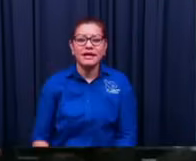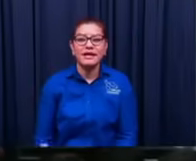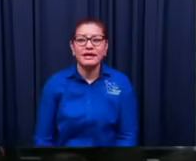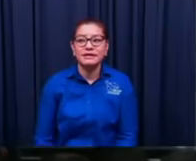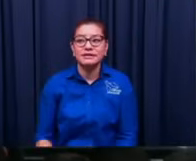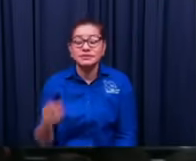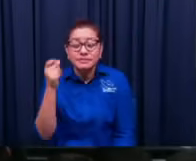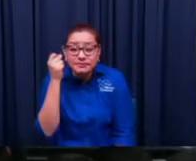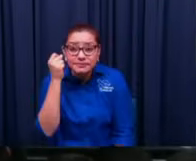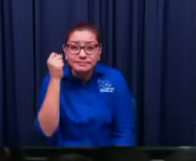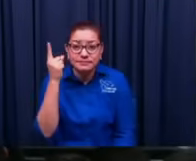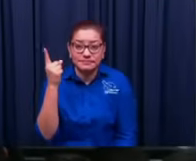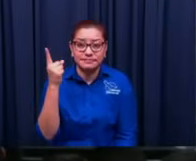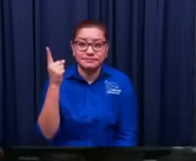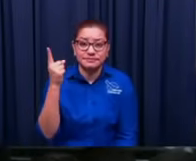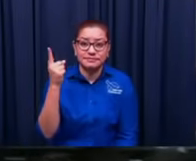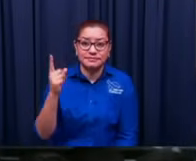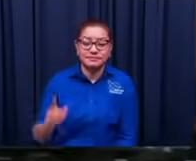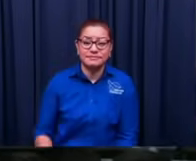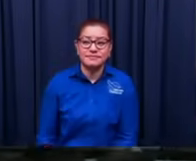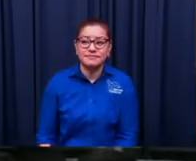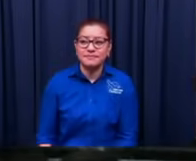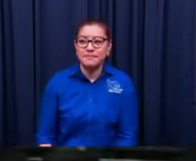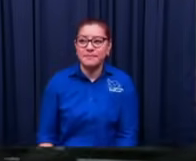haber revelación.